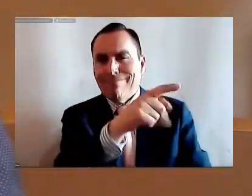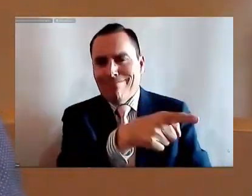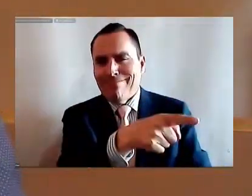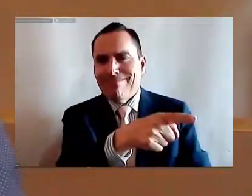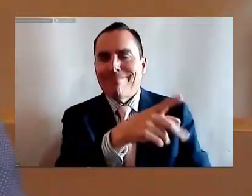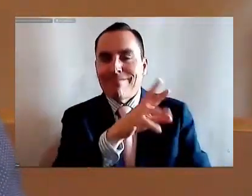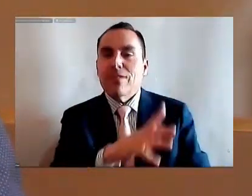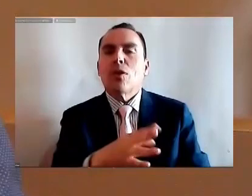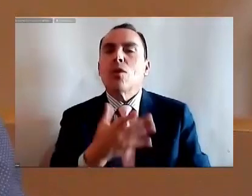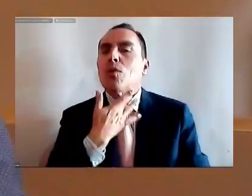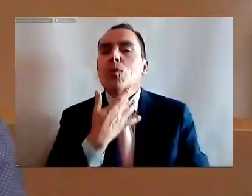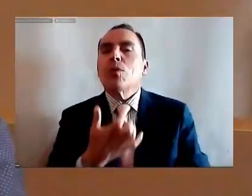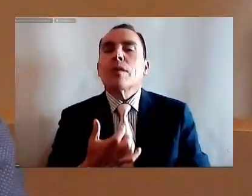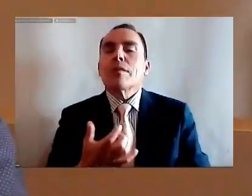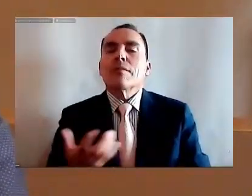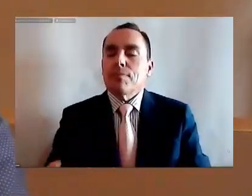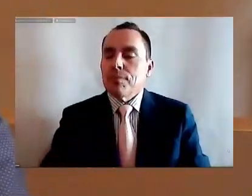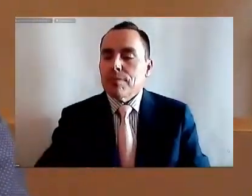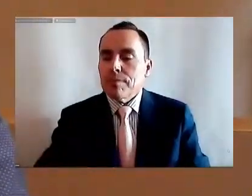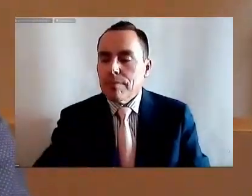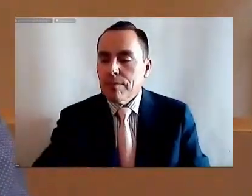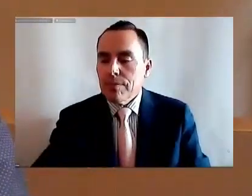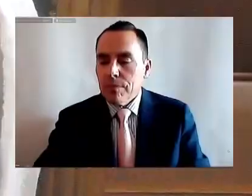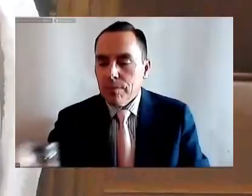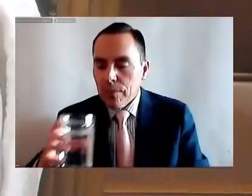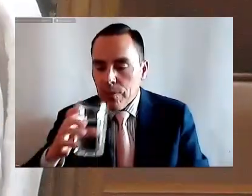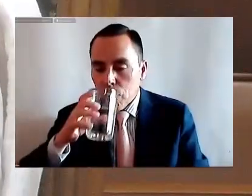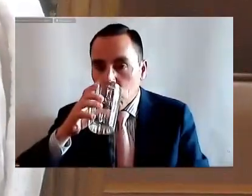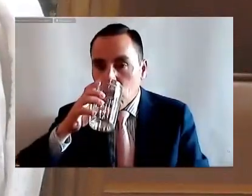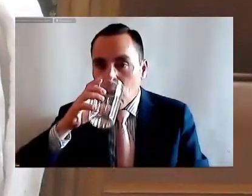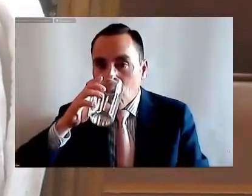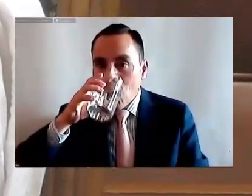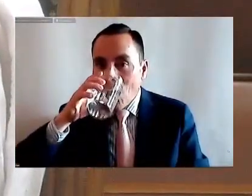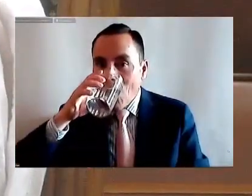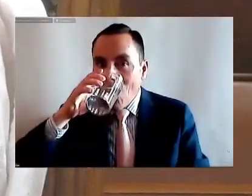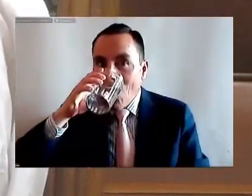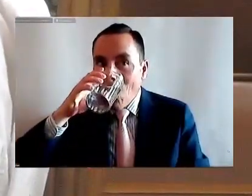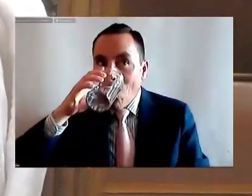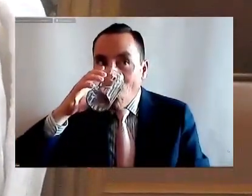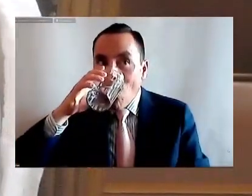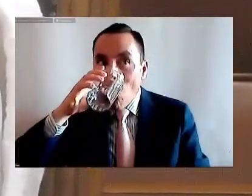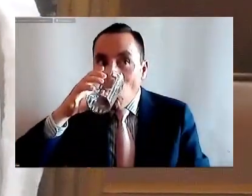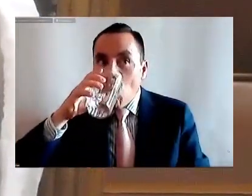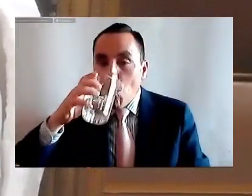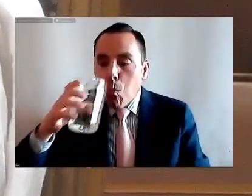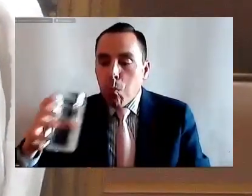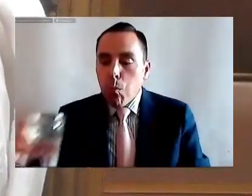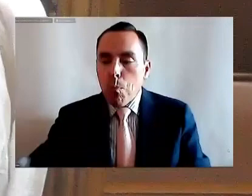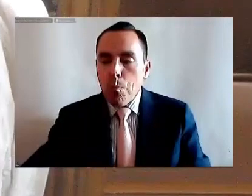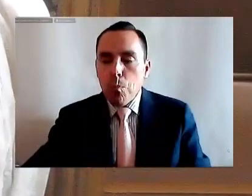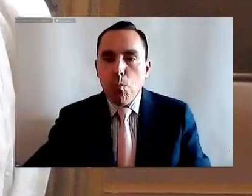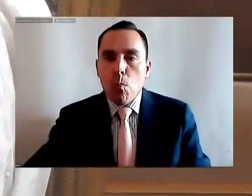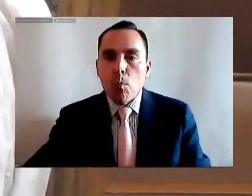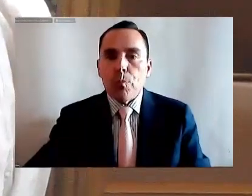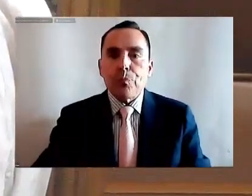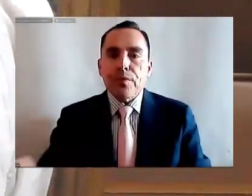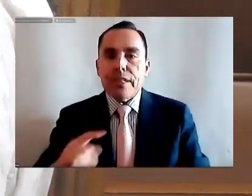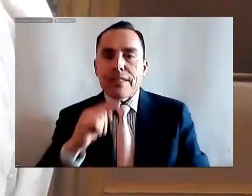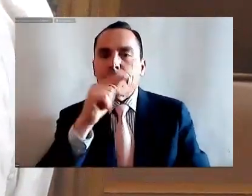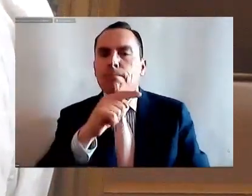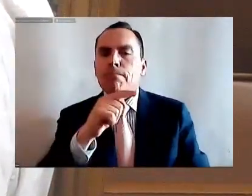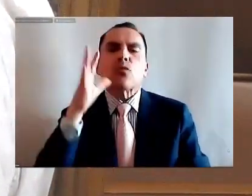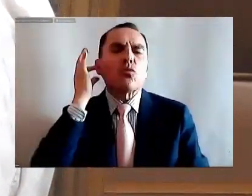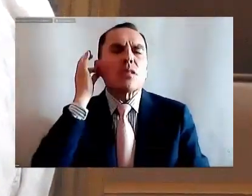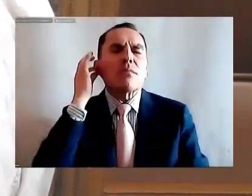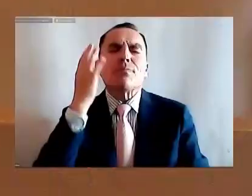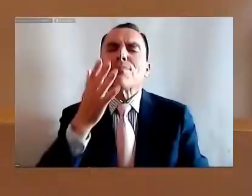sentido si la conducta de la mujer ante un acoso fue o no, califica o no como acoso. Sí, bueno,